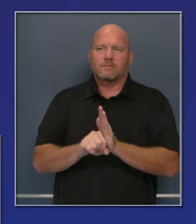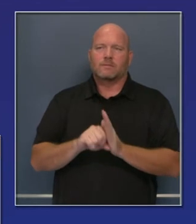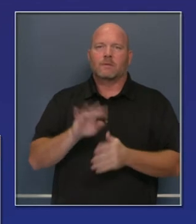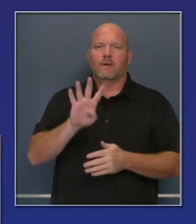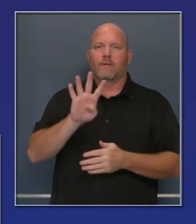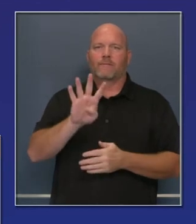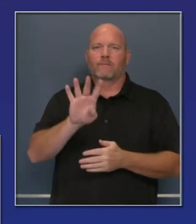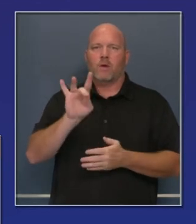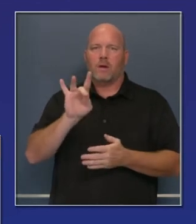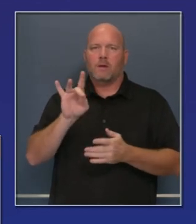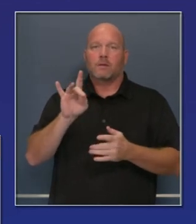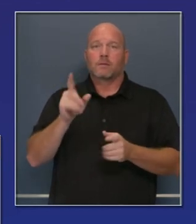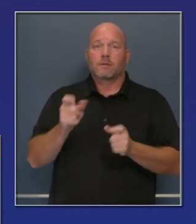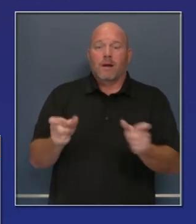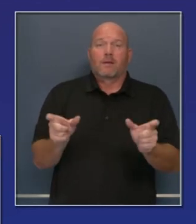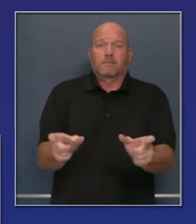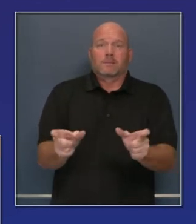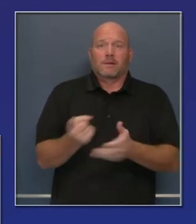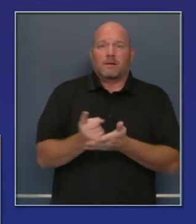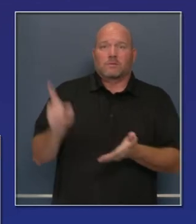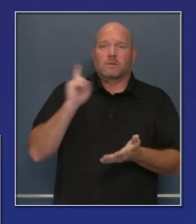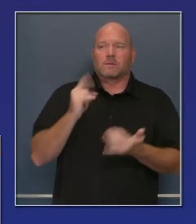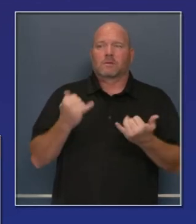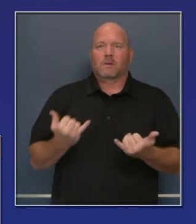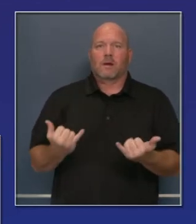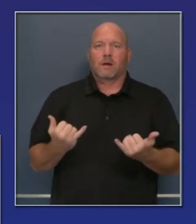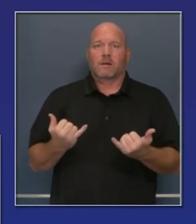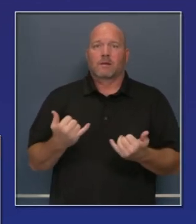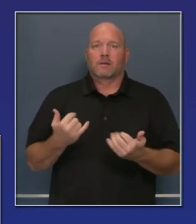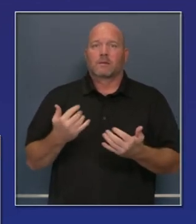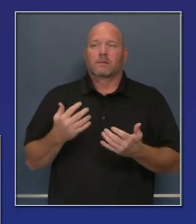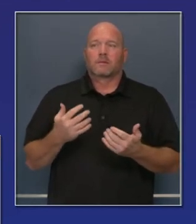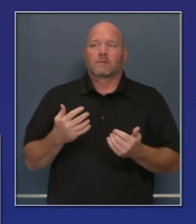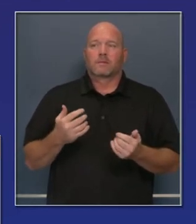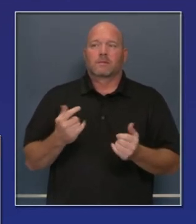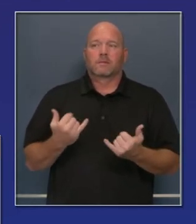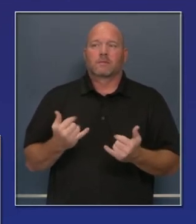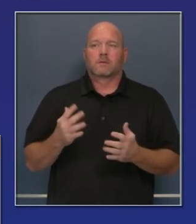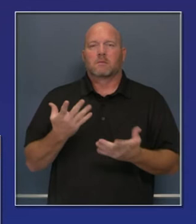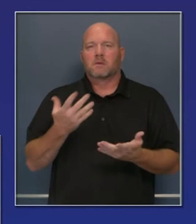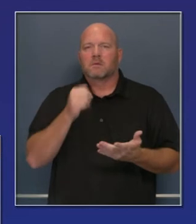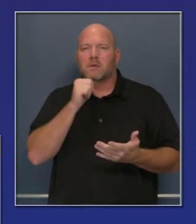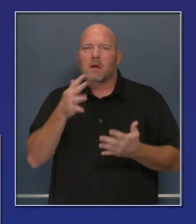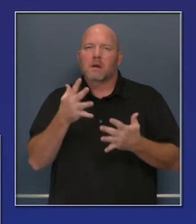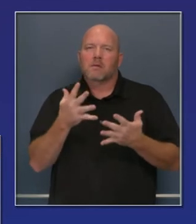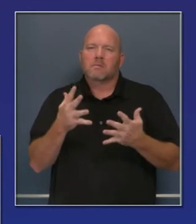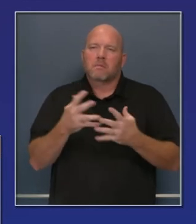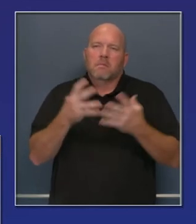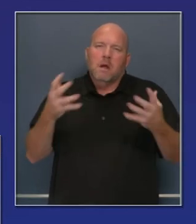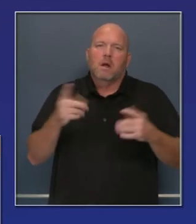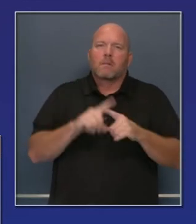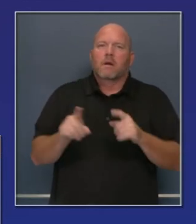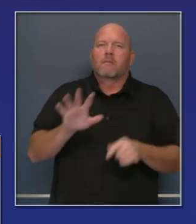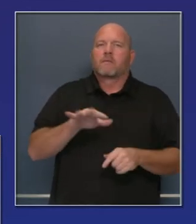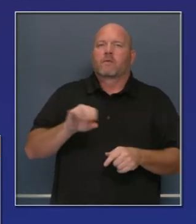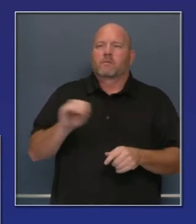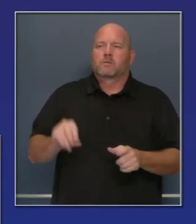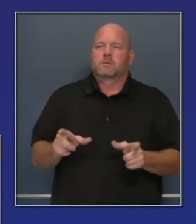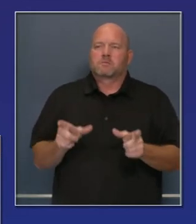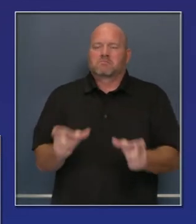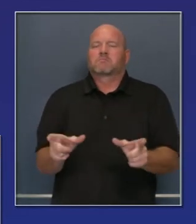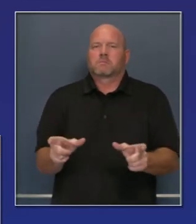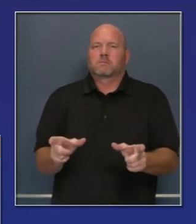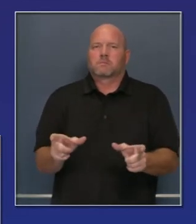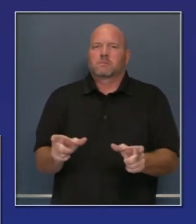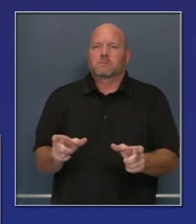48% de contención la semana pasada. Pueden ver el número de acres quemados en la última semana. No ha aumentado enormemente.